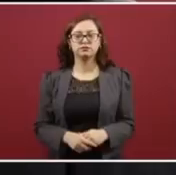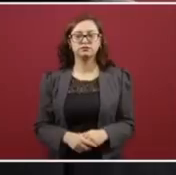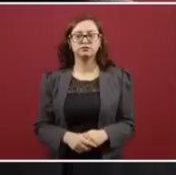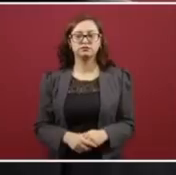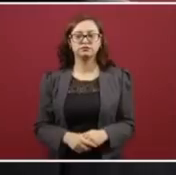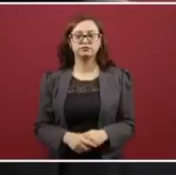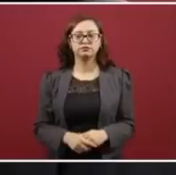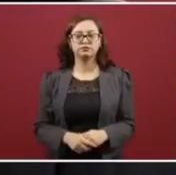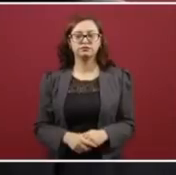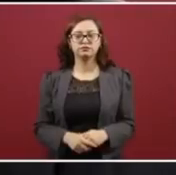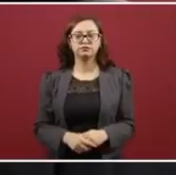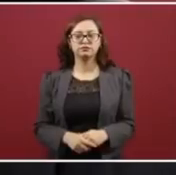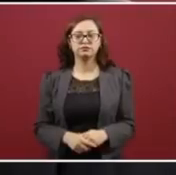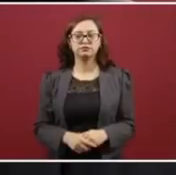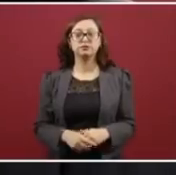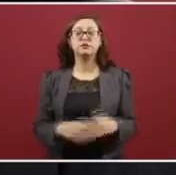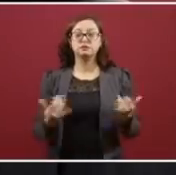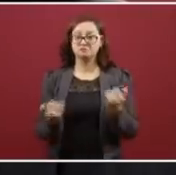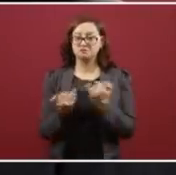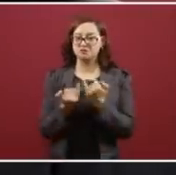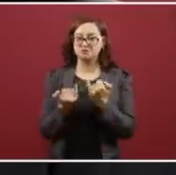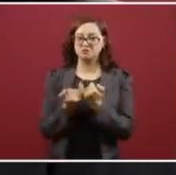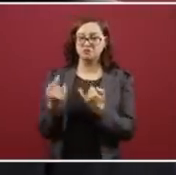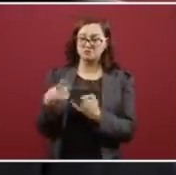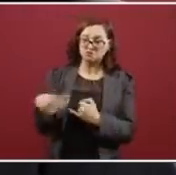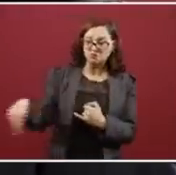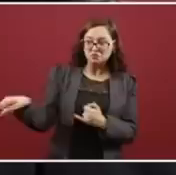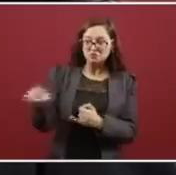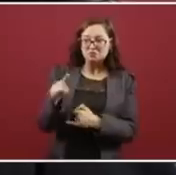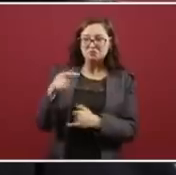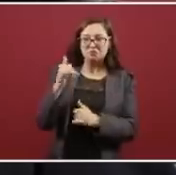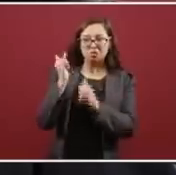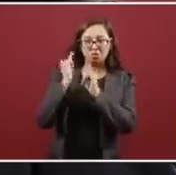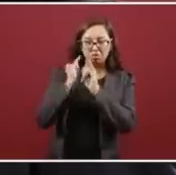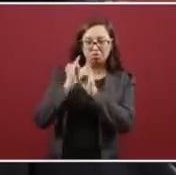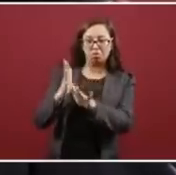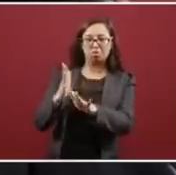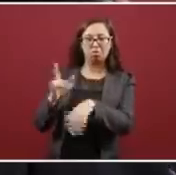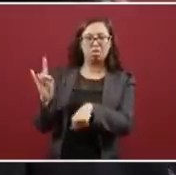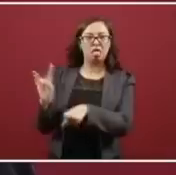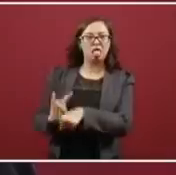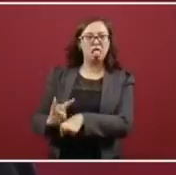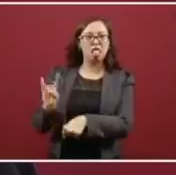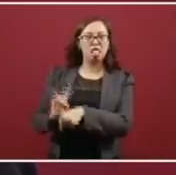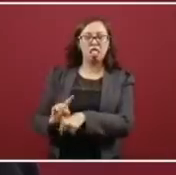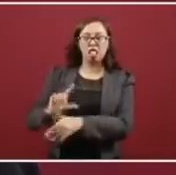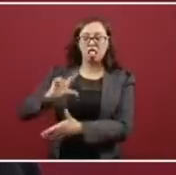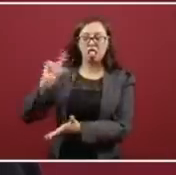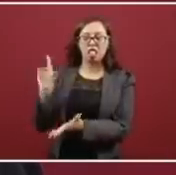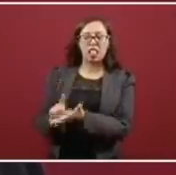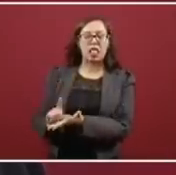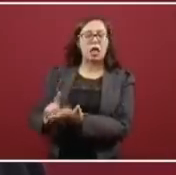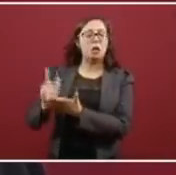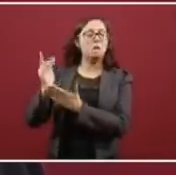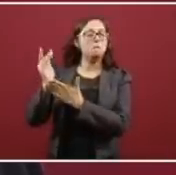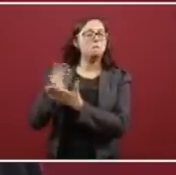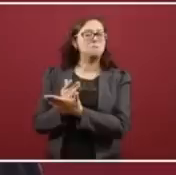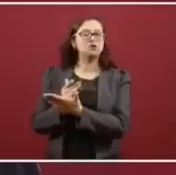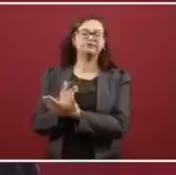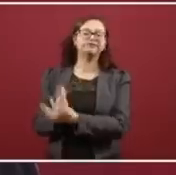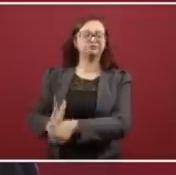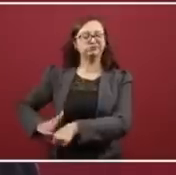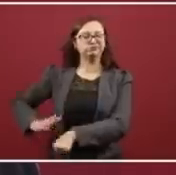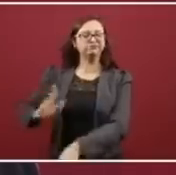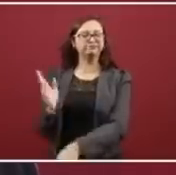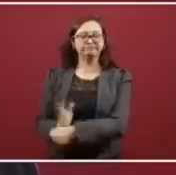para qué no haya el fraude que nos afecte la economía popular